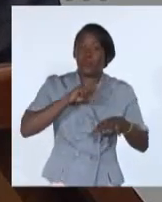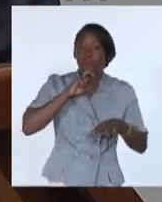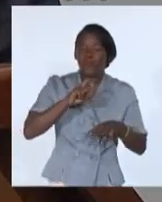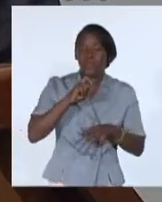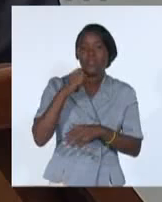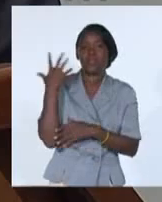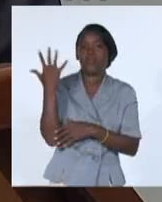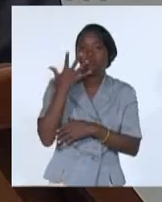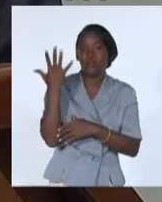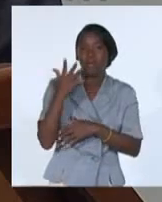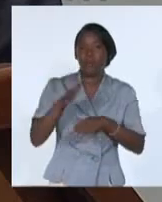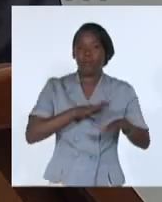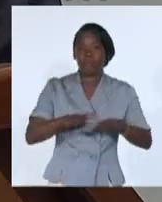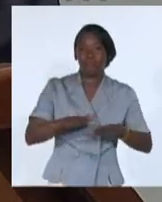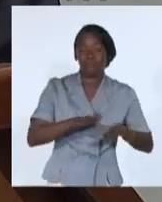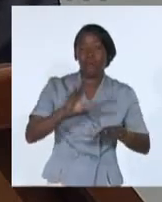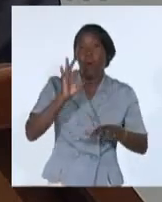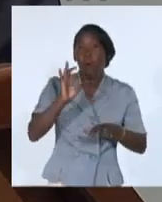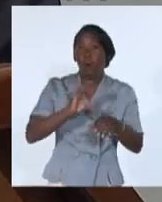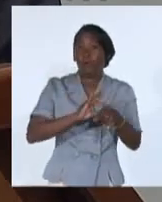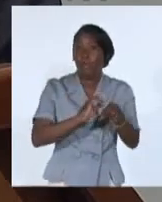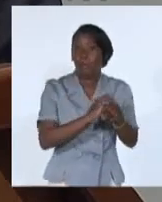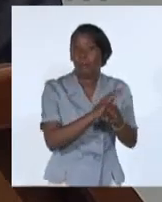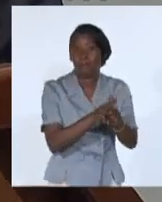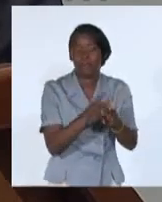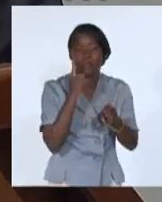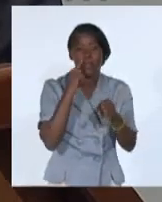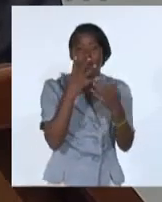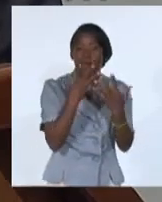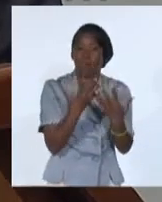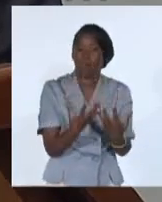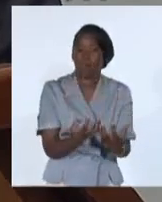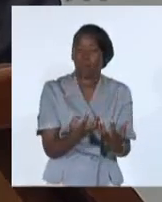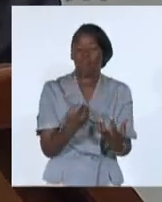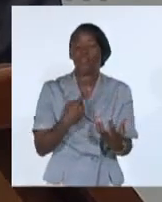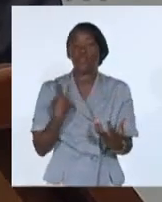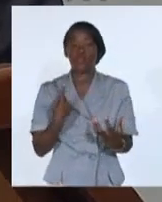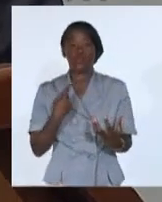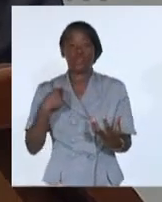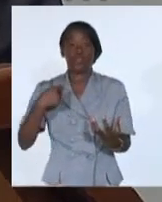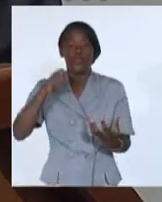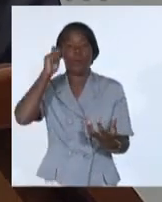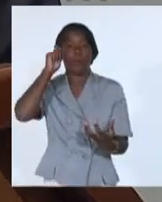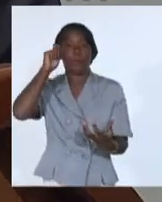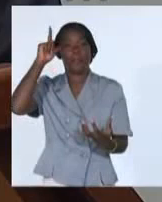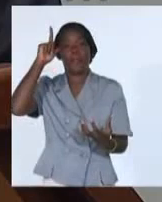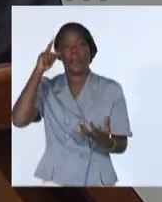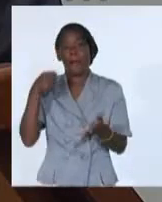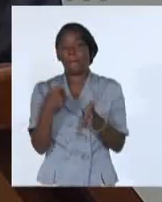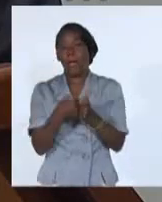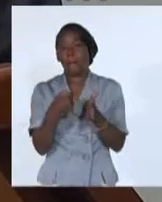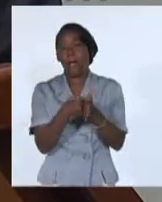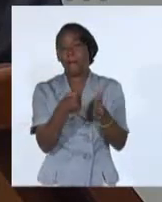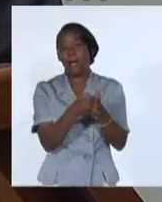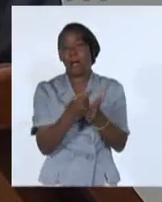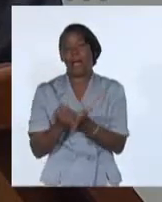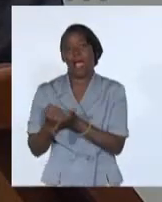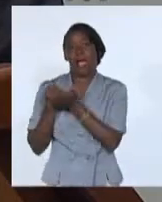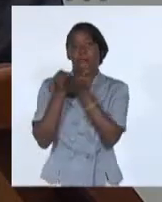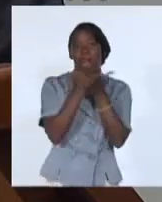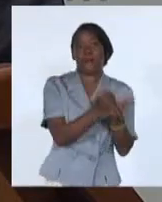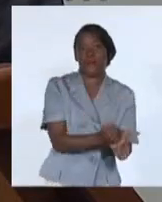que oprime a las comunidades y no le da bienes. Muchos de nuestros países sencillamente